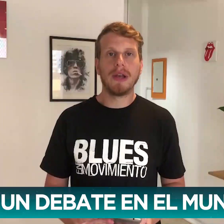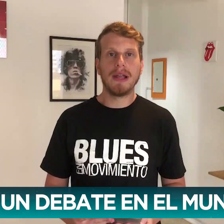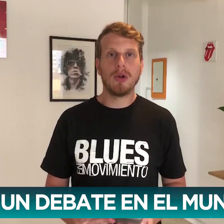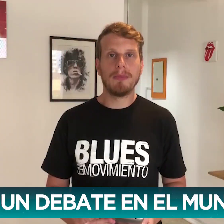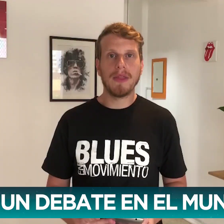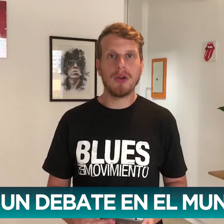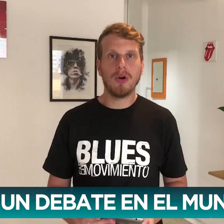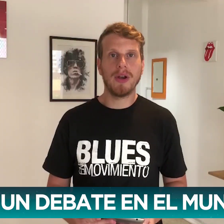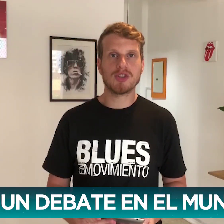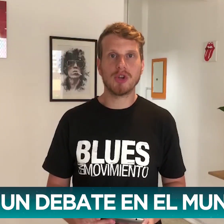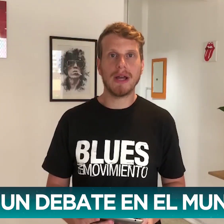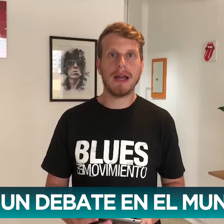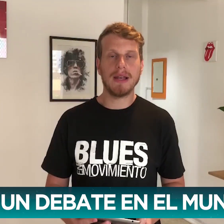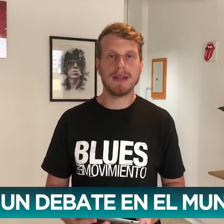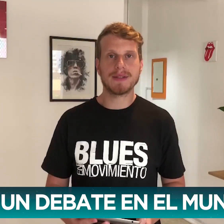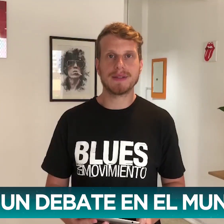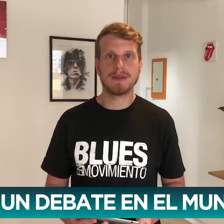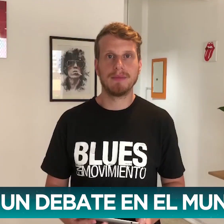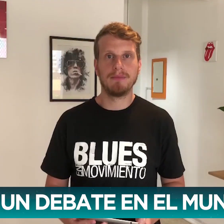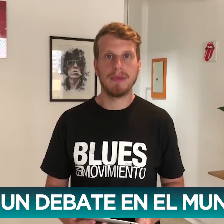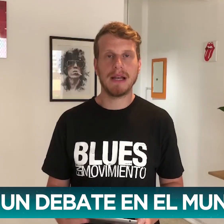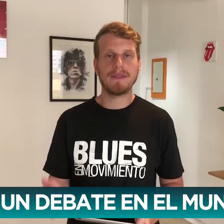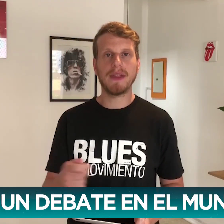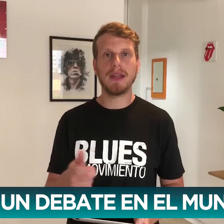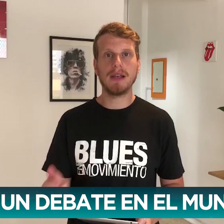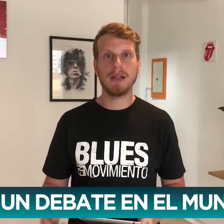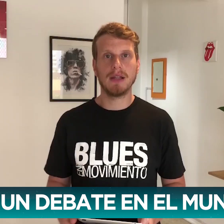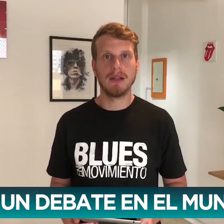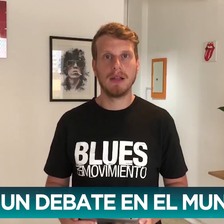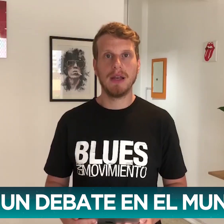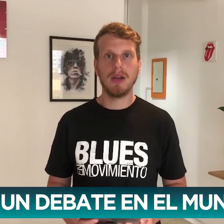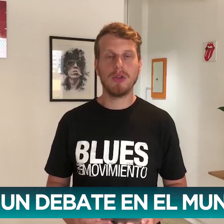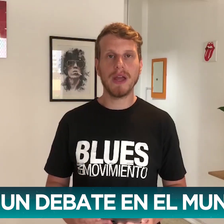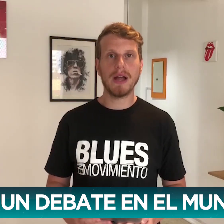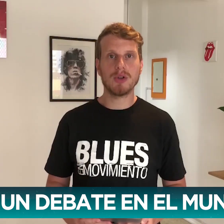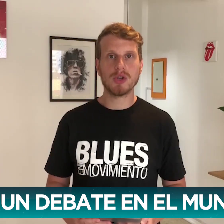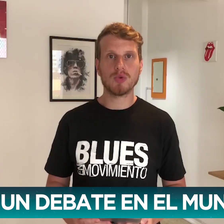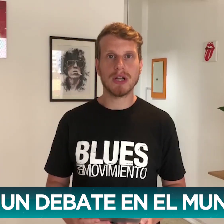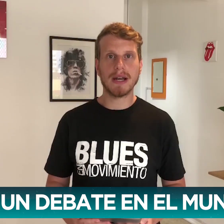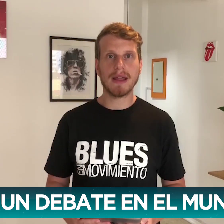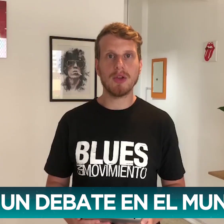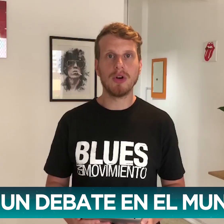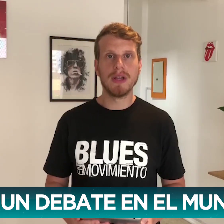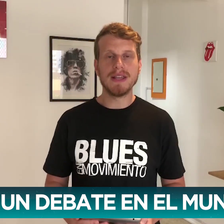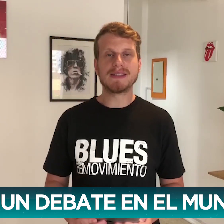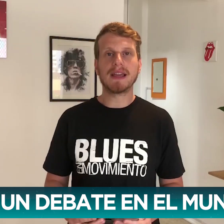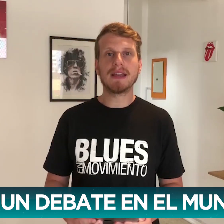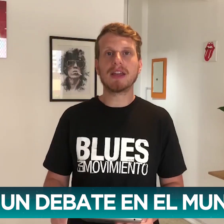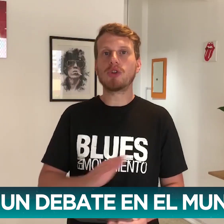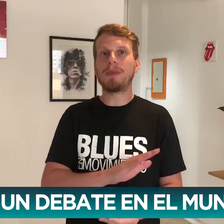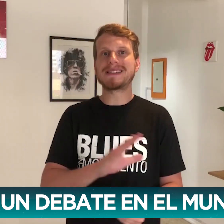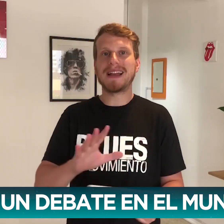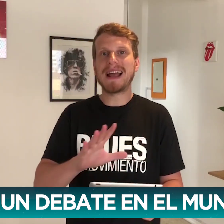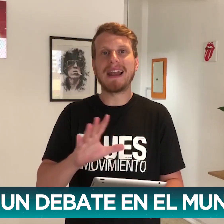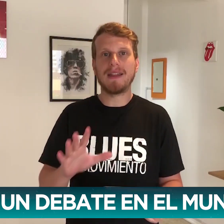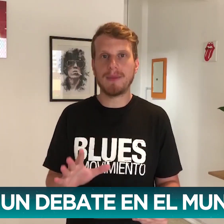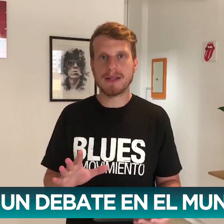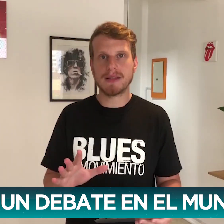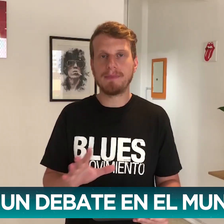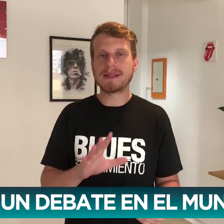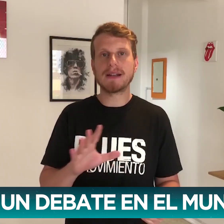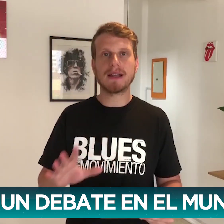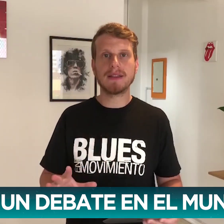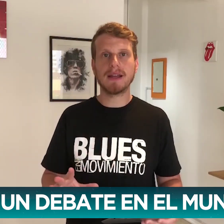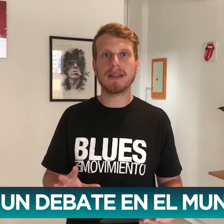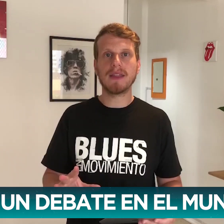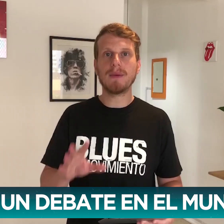Uno lee los medios nacionales, mira la tele, lee los diarios, escucha la radio y se cree que esto pasa acá nada más,